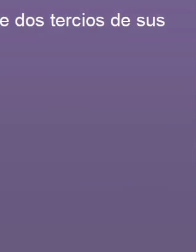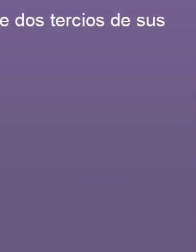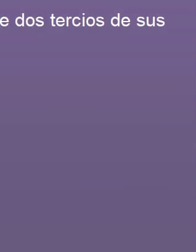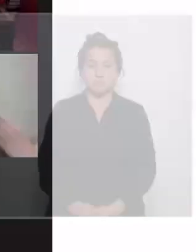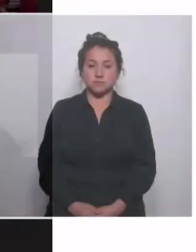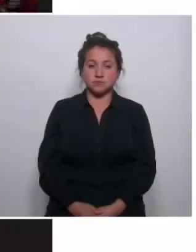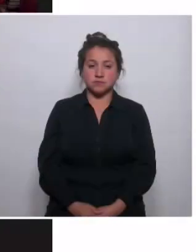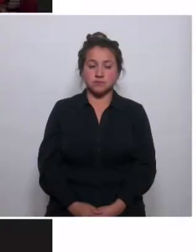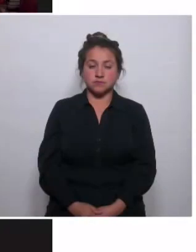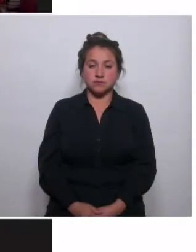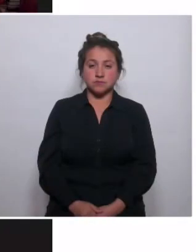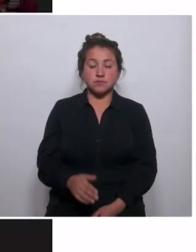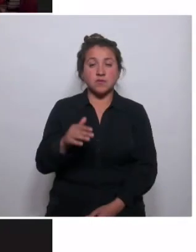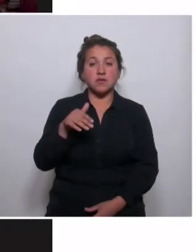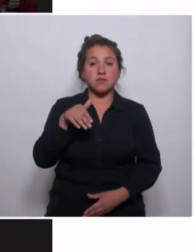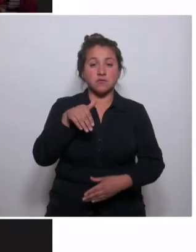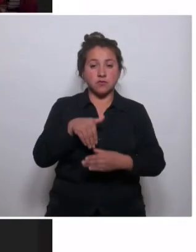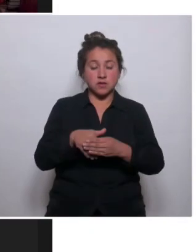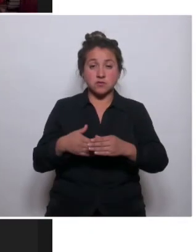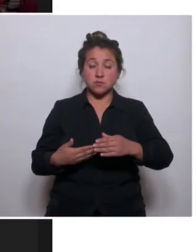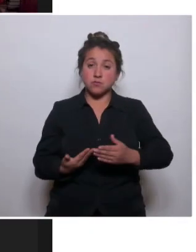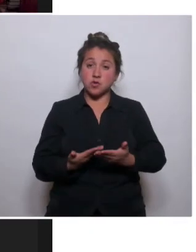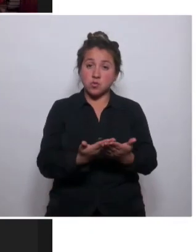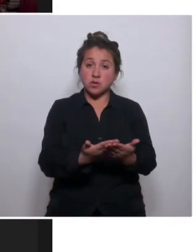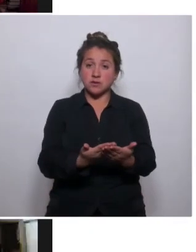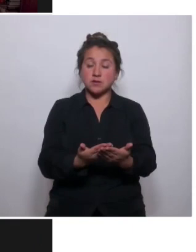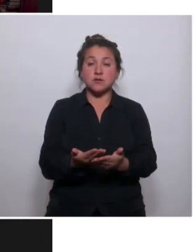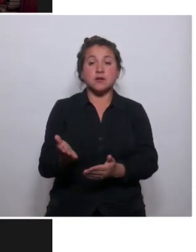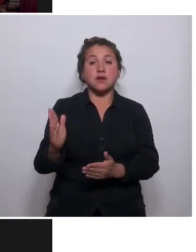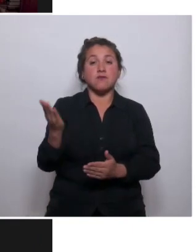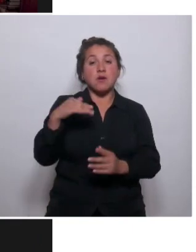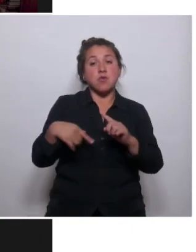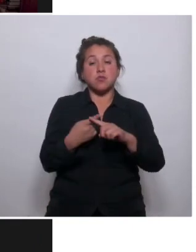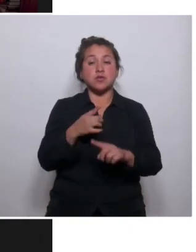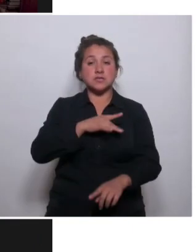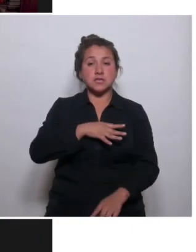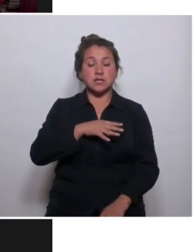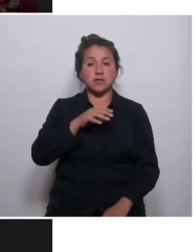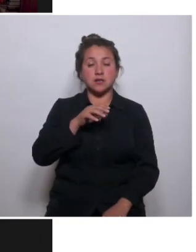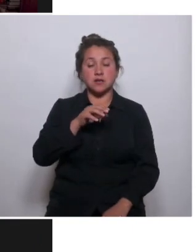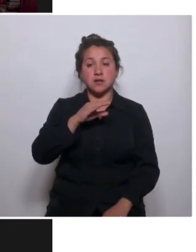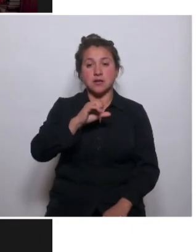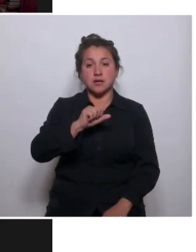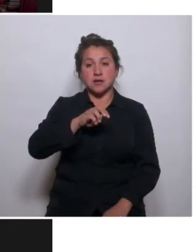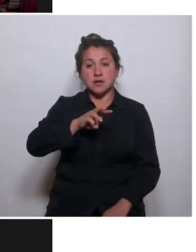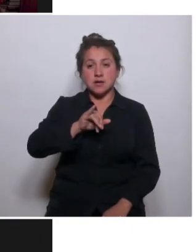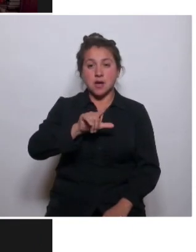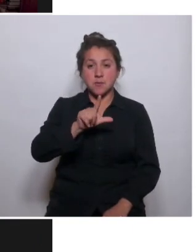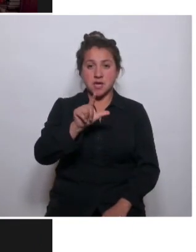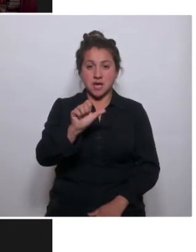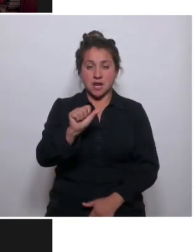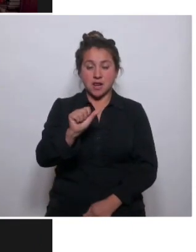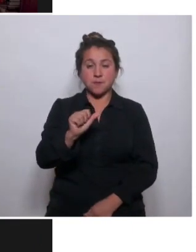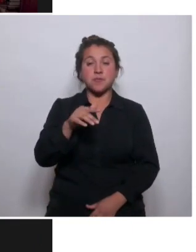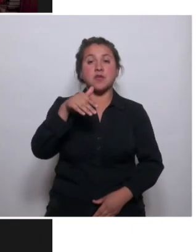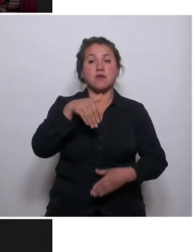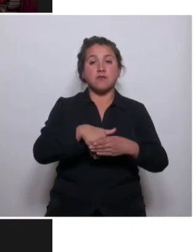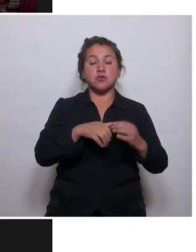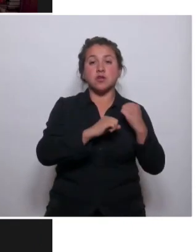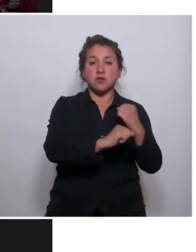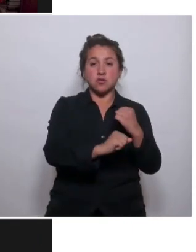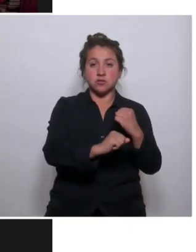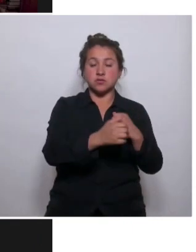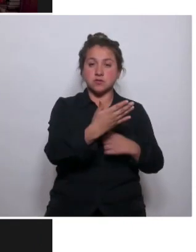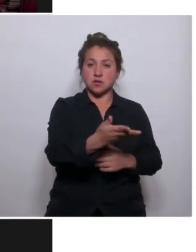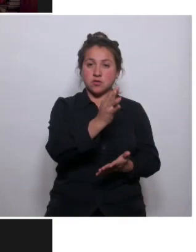Bien, en votación, esta propuesta de Vamos por Chile. ¿Cómo vota convencional Camila Zárate? Voto en contra,